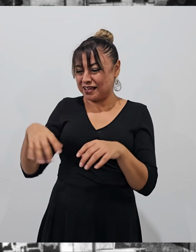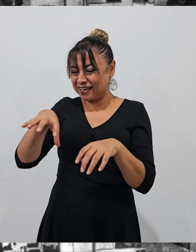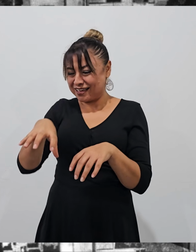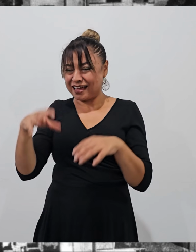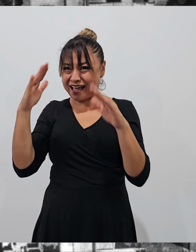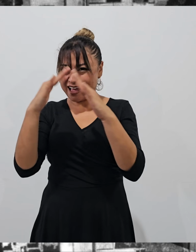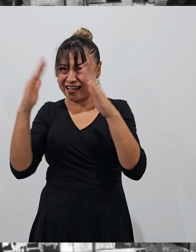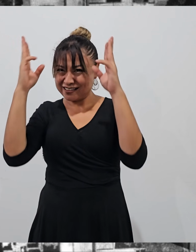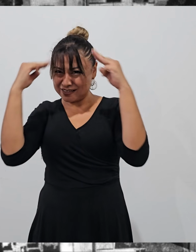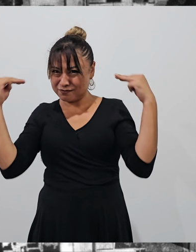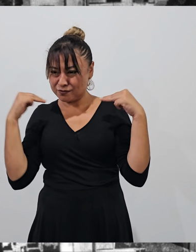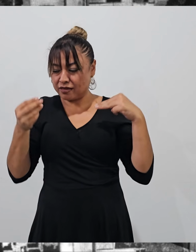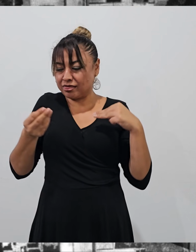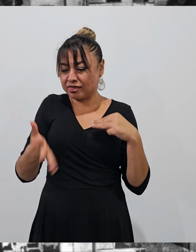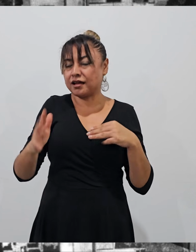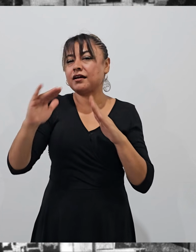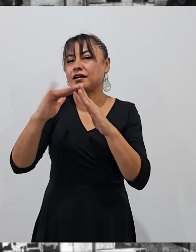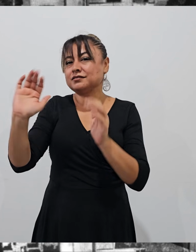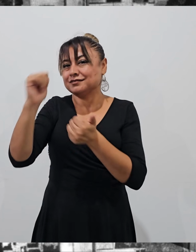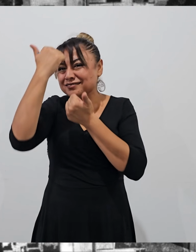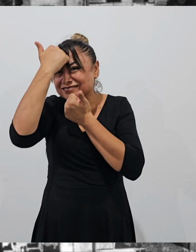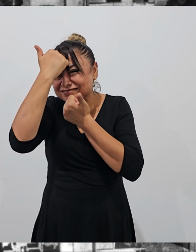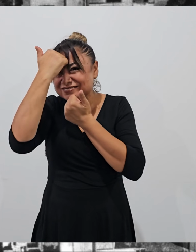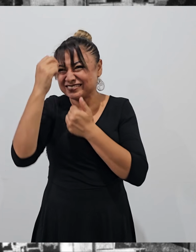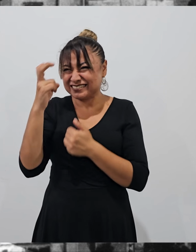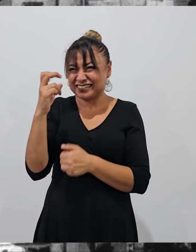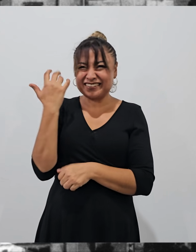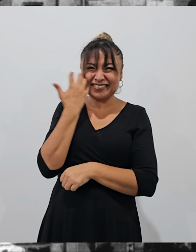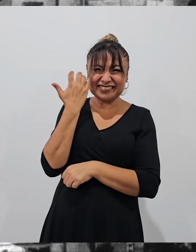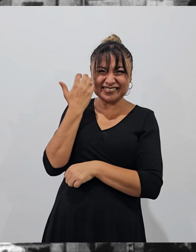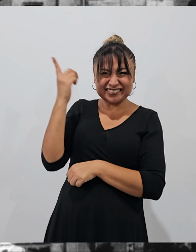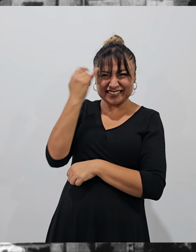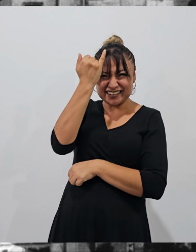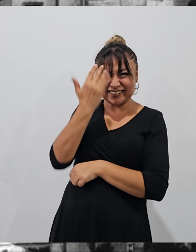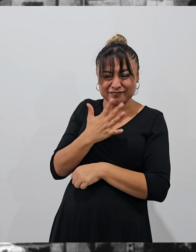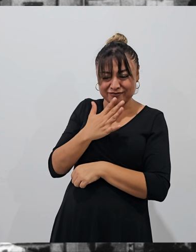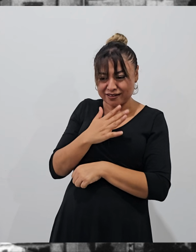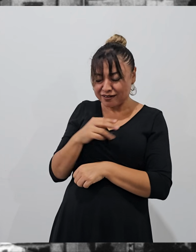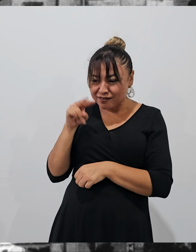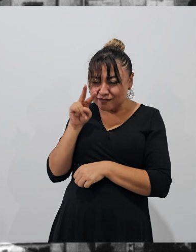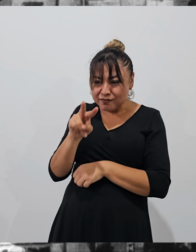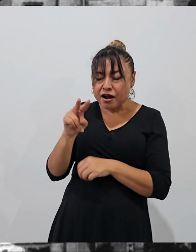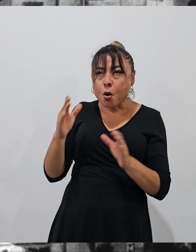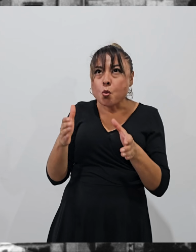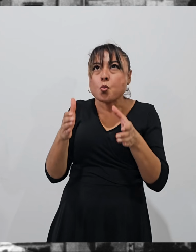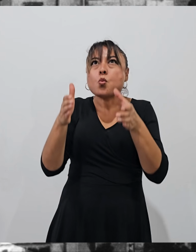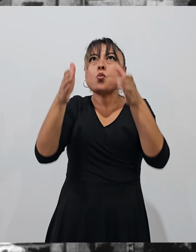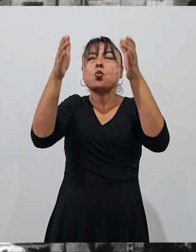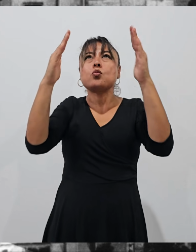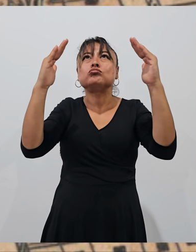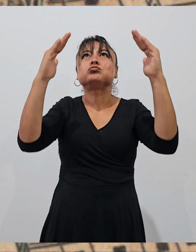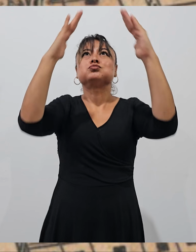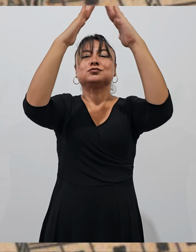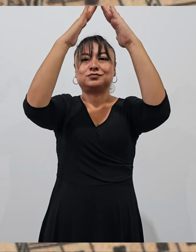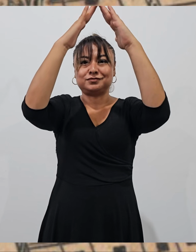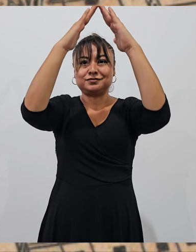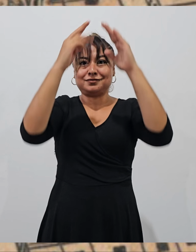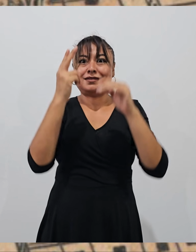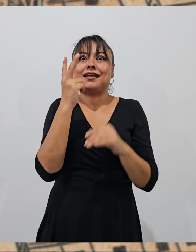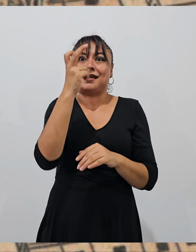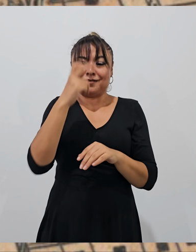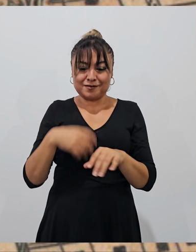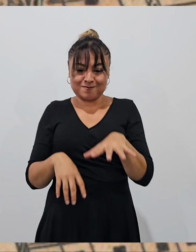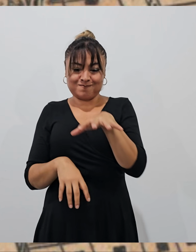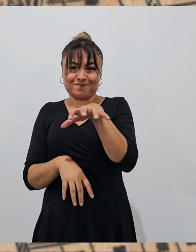manzana original y el convento del refugio. Está bien chida esta imagen, porque podemos ver la proyección de la sombra de la torre y de la cúpula. Esta es la misma manzana pero